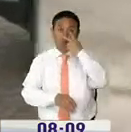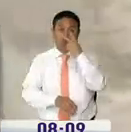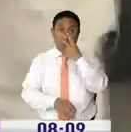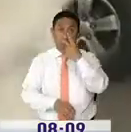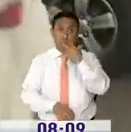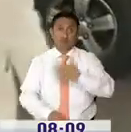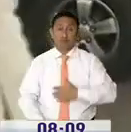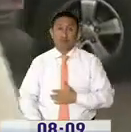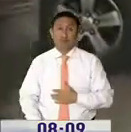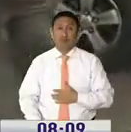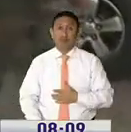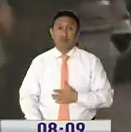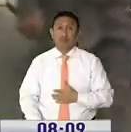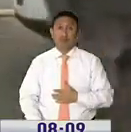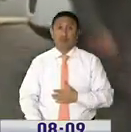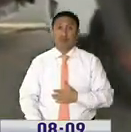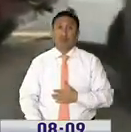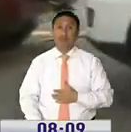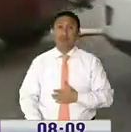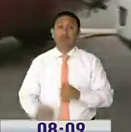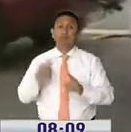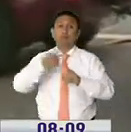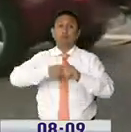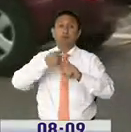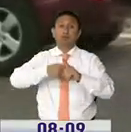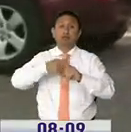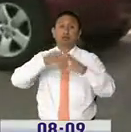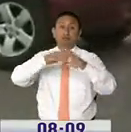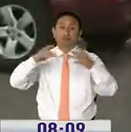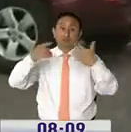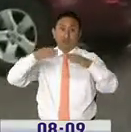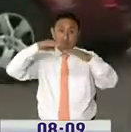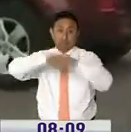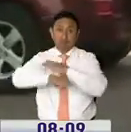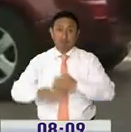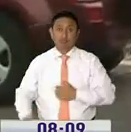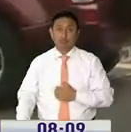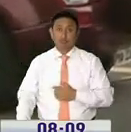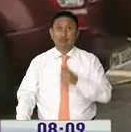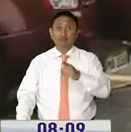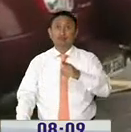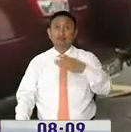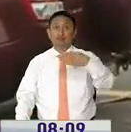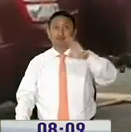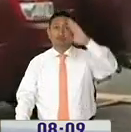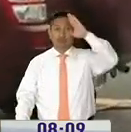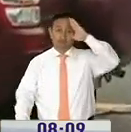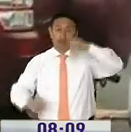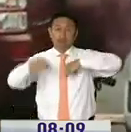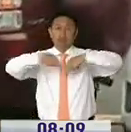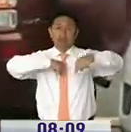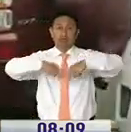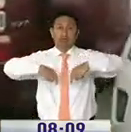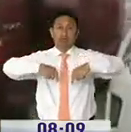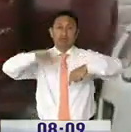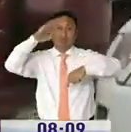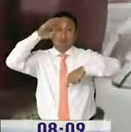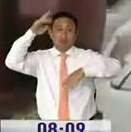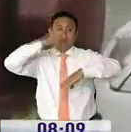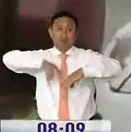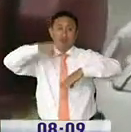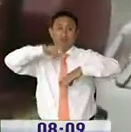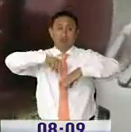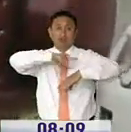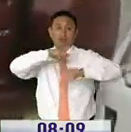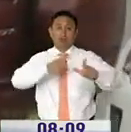ya el mercado mayorista y a la entrada, y ven cómo agentes civiles de tránsito, también la Policía Nacional y las